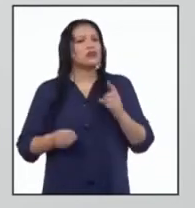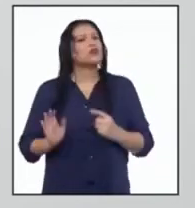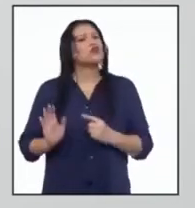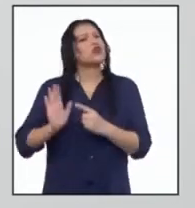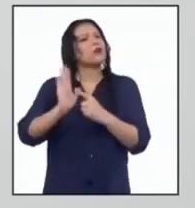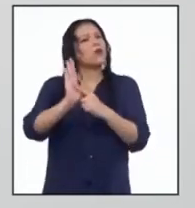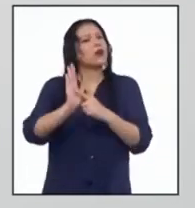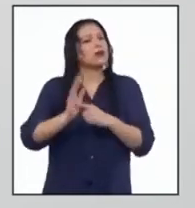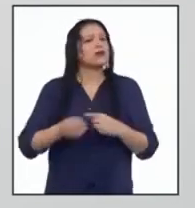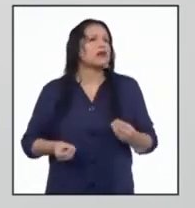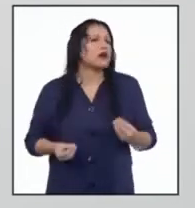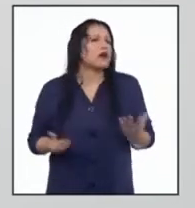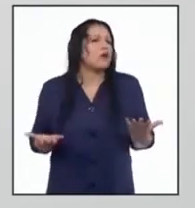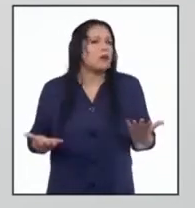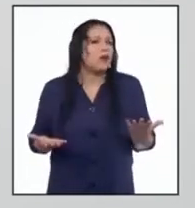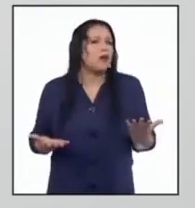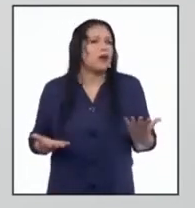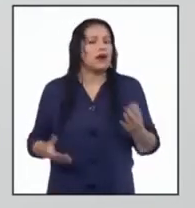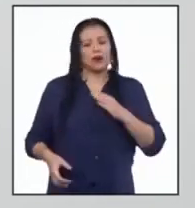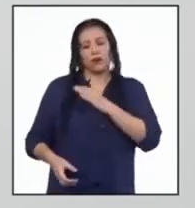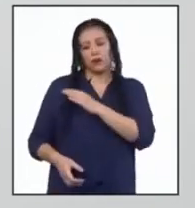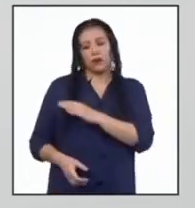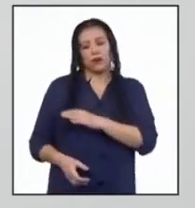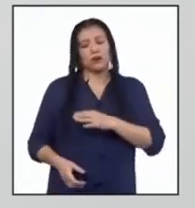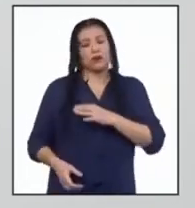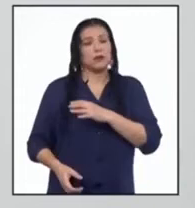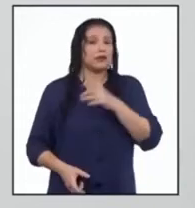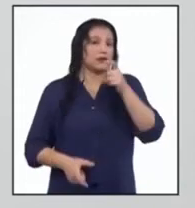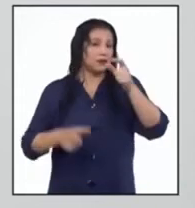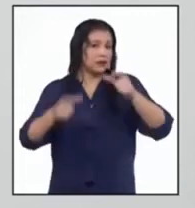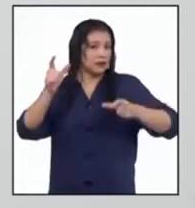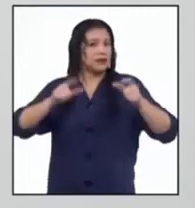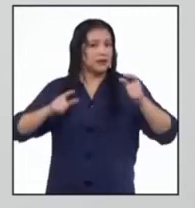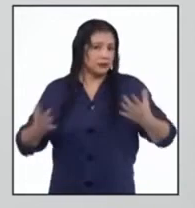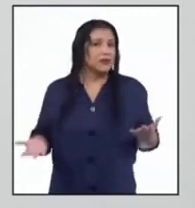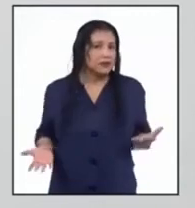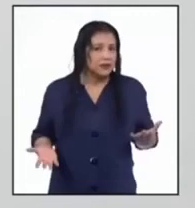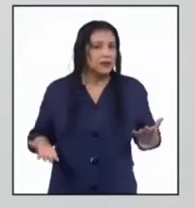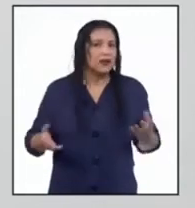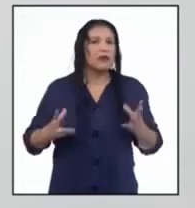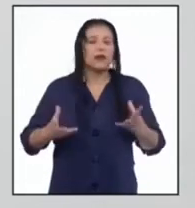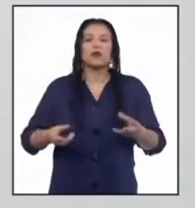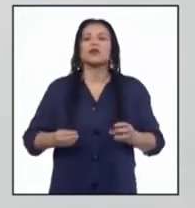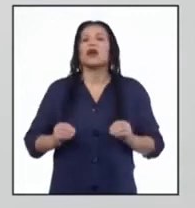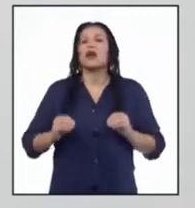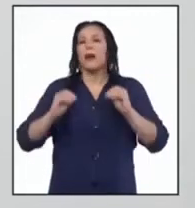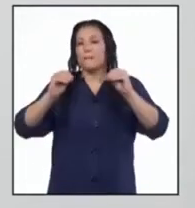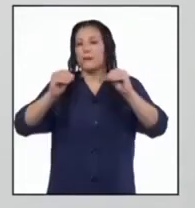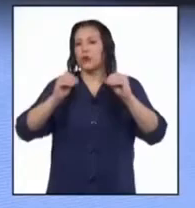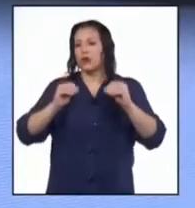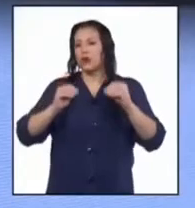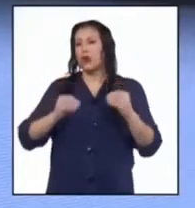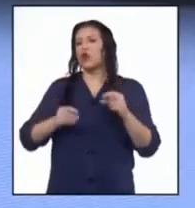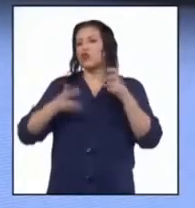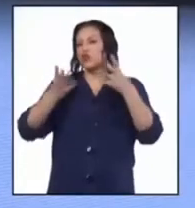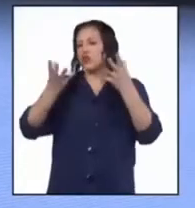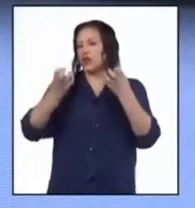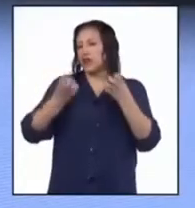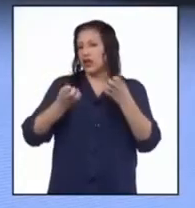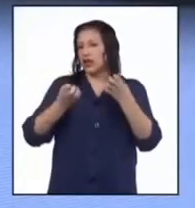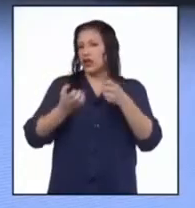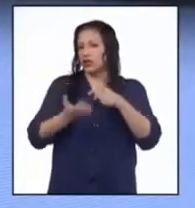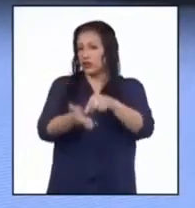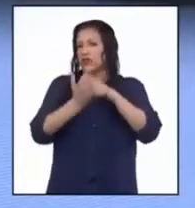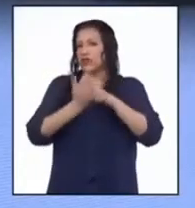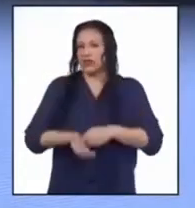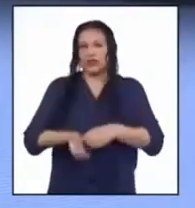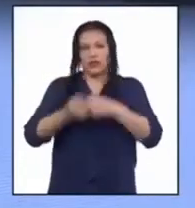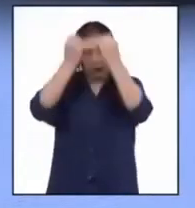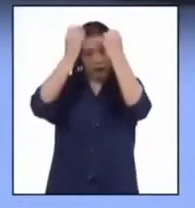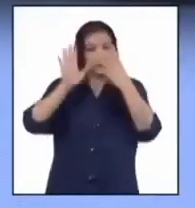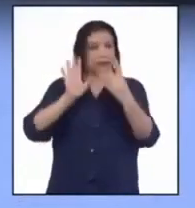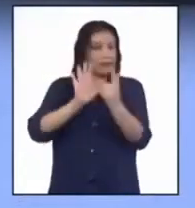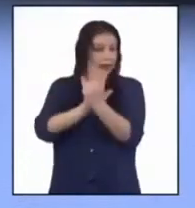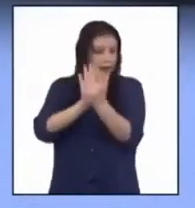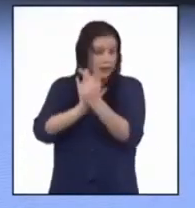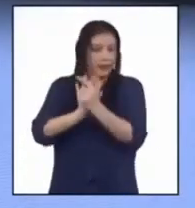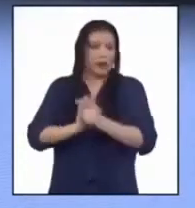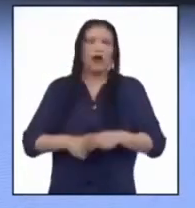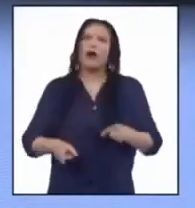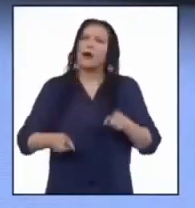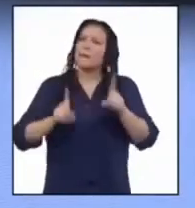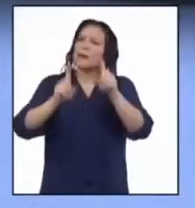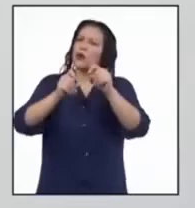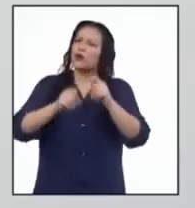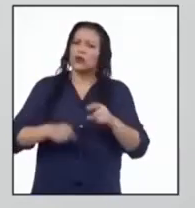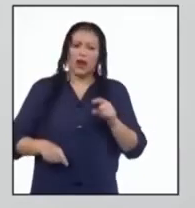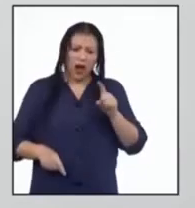manifiesta entonces en el comportamiento de la gente ante la aplicación de las normas. Profesora, ¿existen